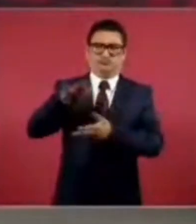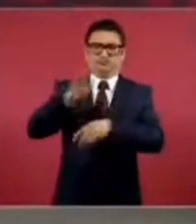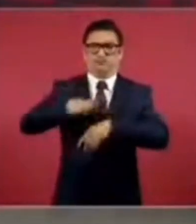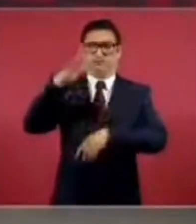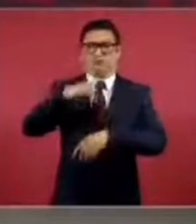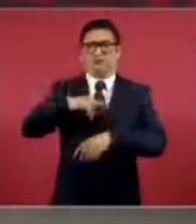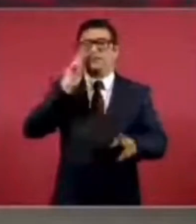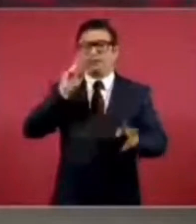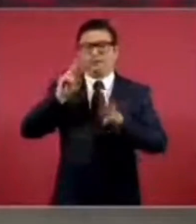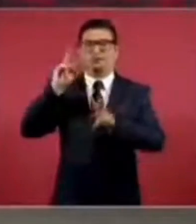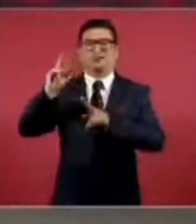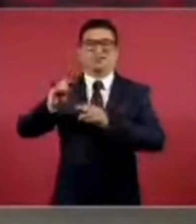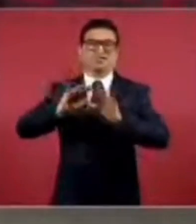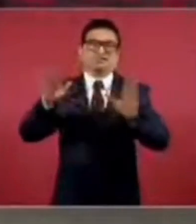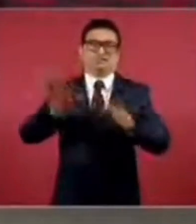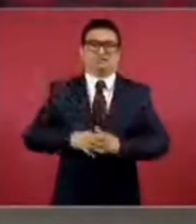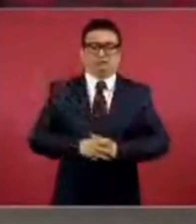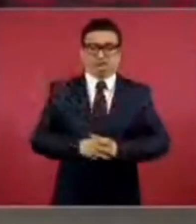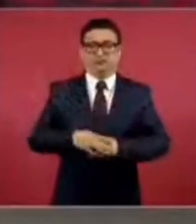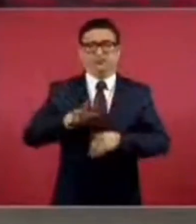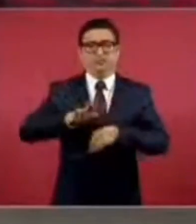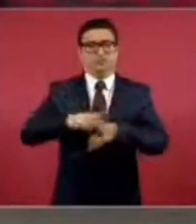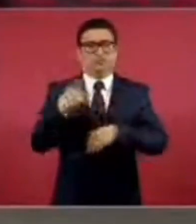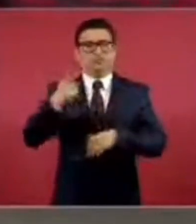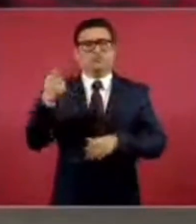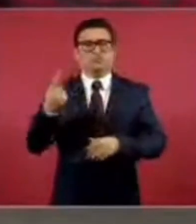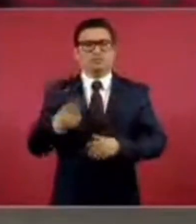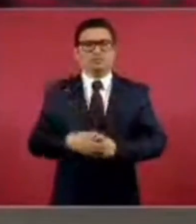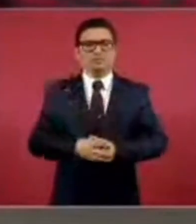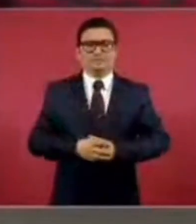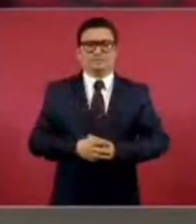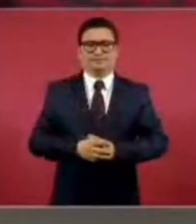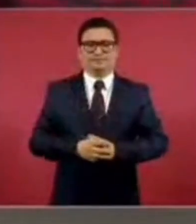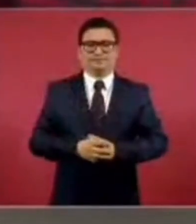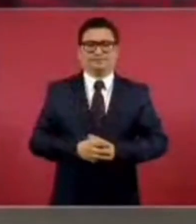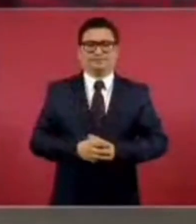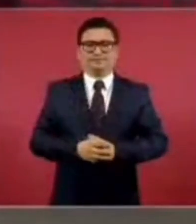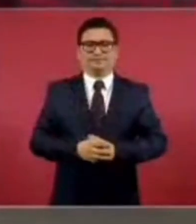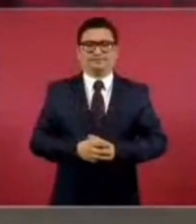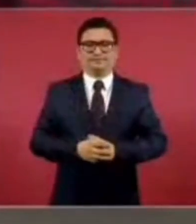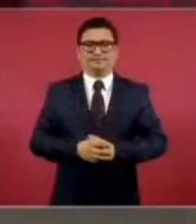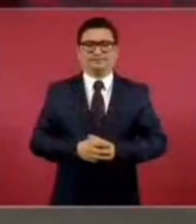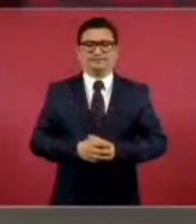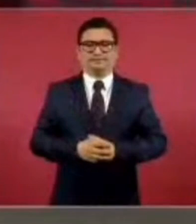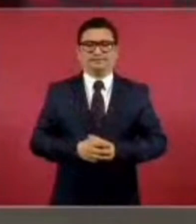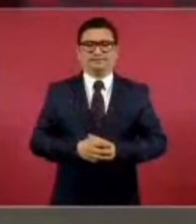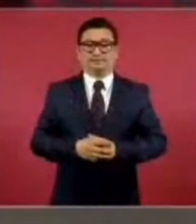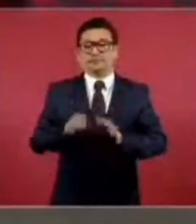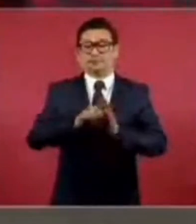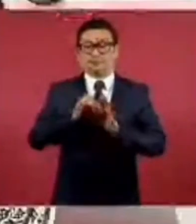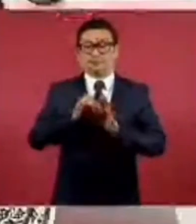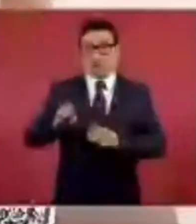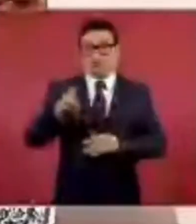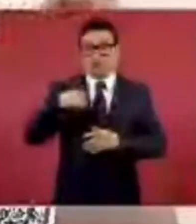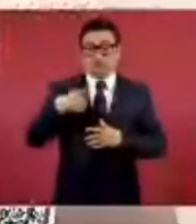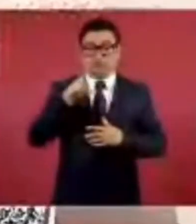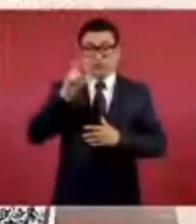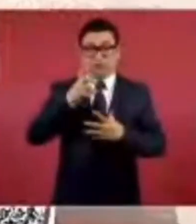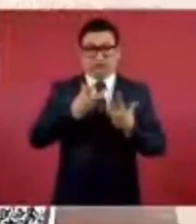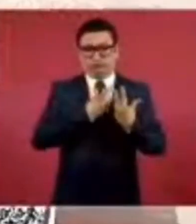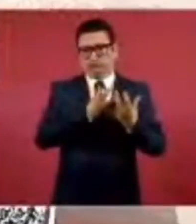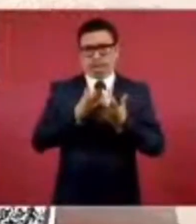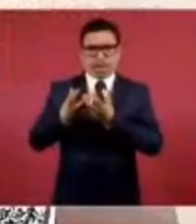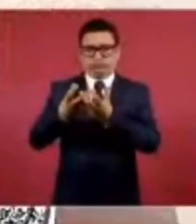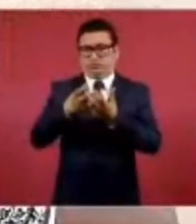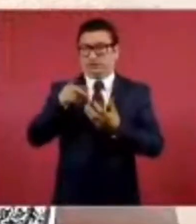da cuenta porque en el caso de la gira me acompañó